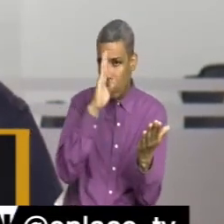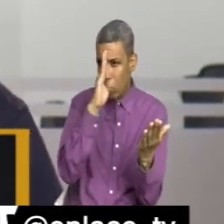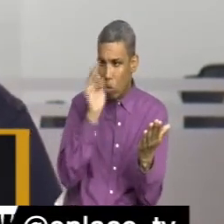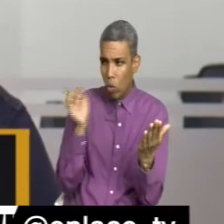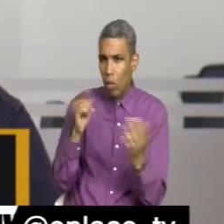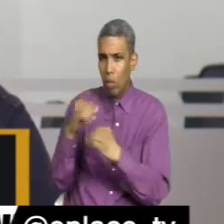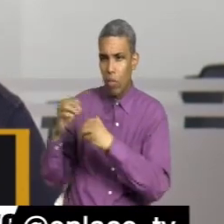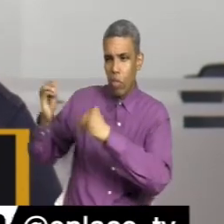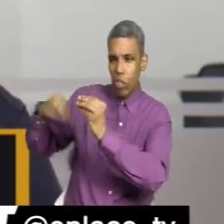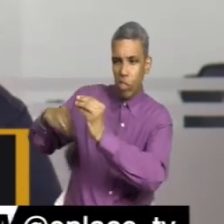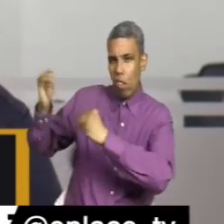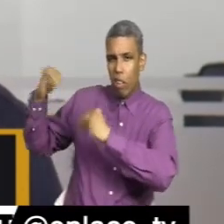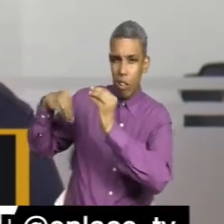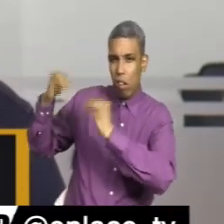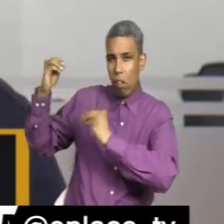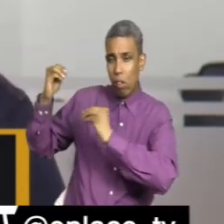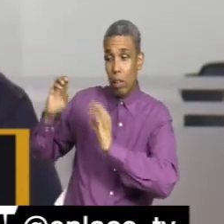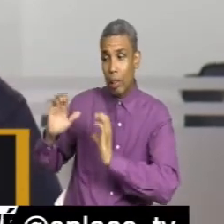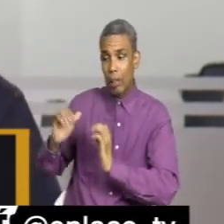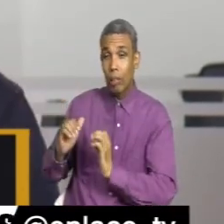hay un tribunal